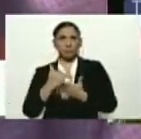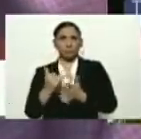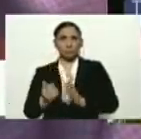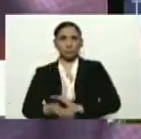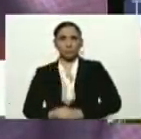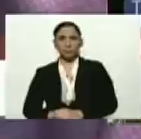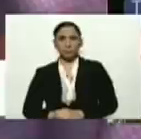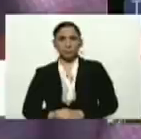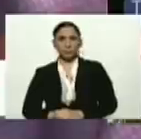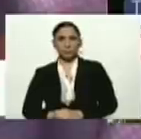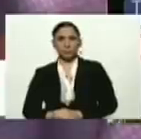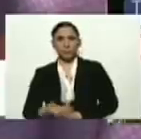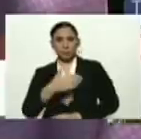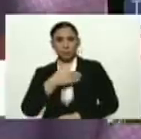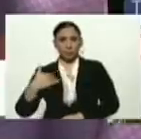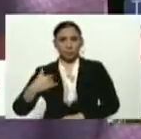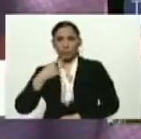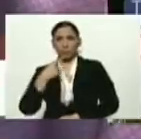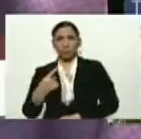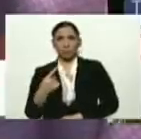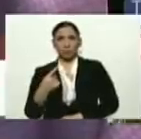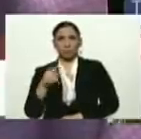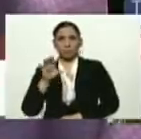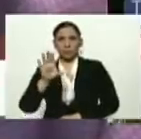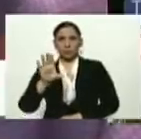Brevemente quiero decir desde mi país